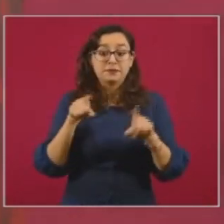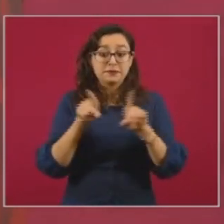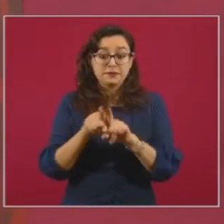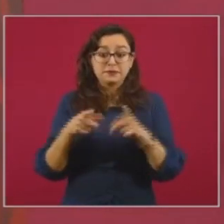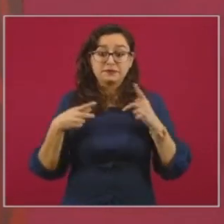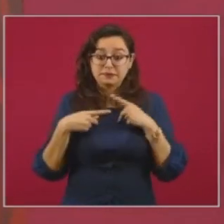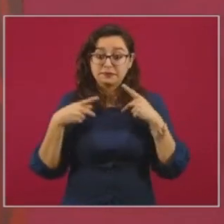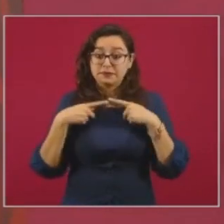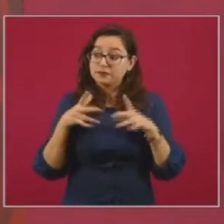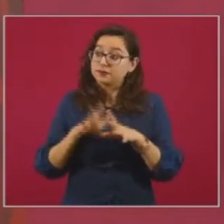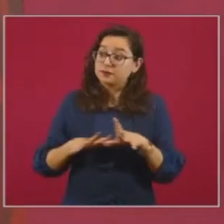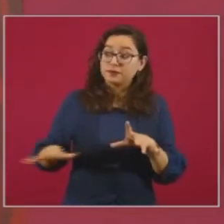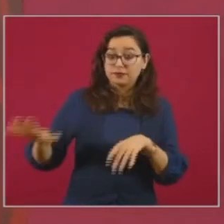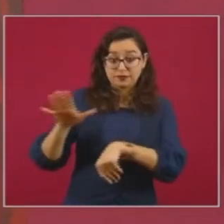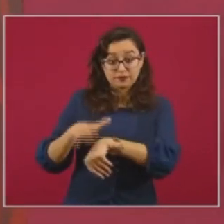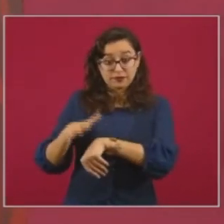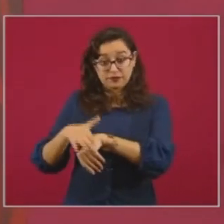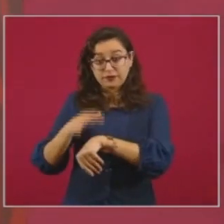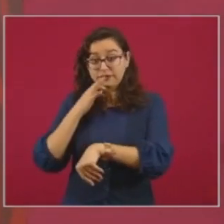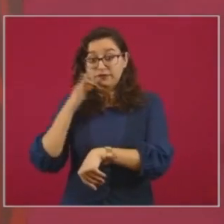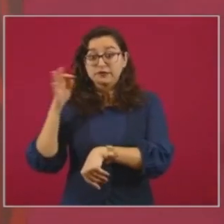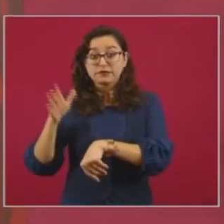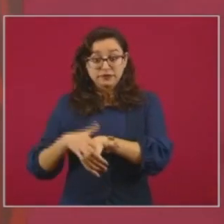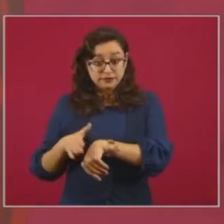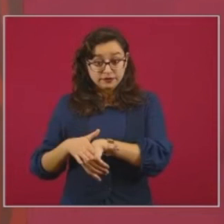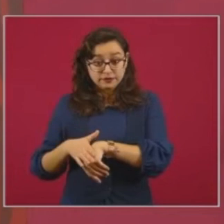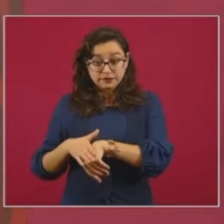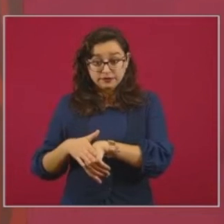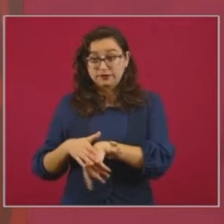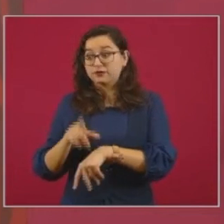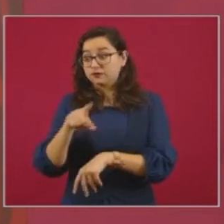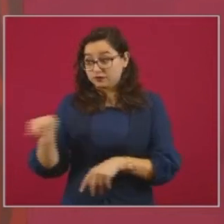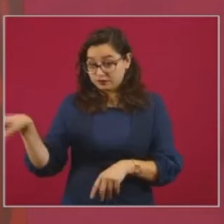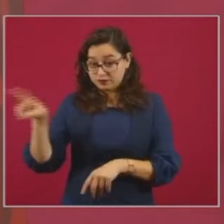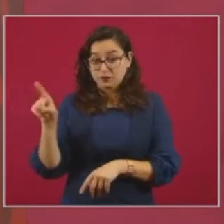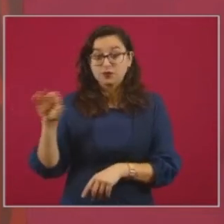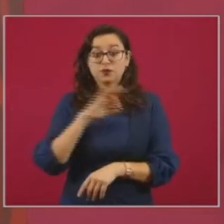México sepa que se puede acudir